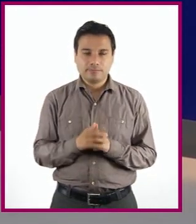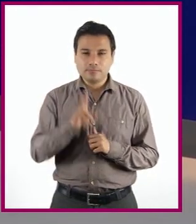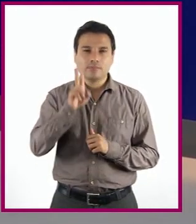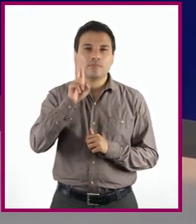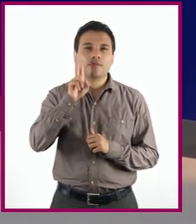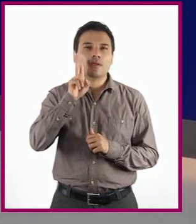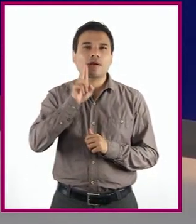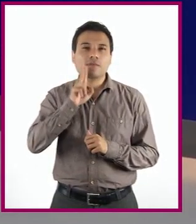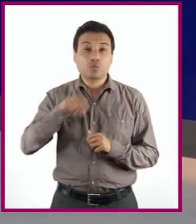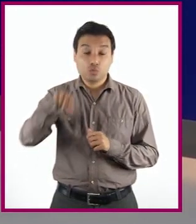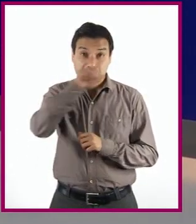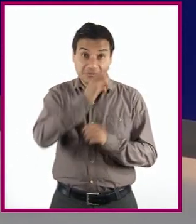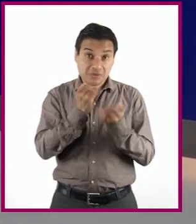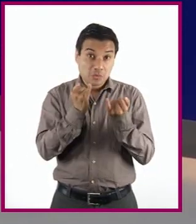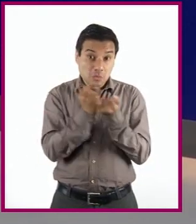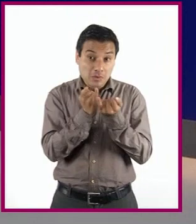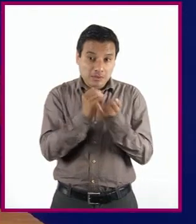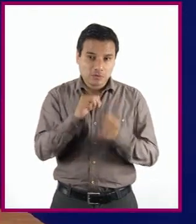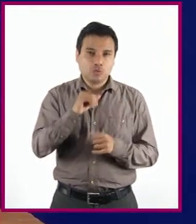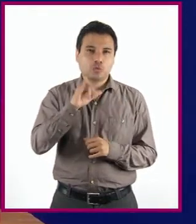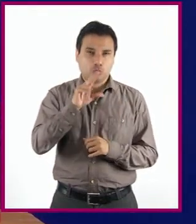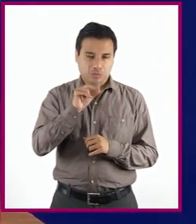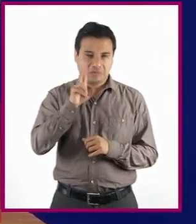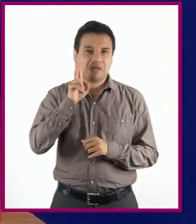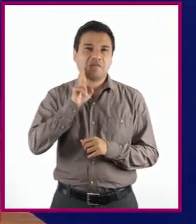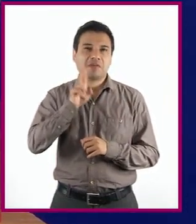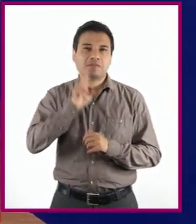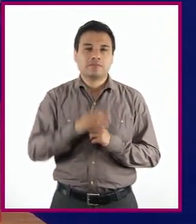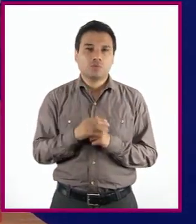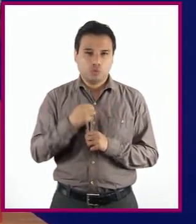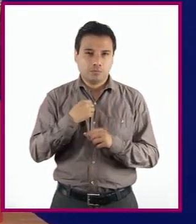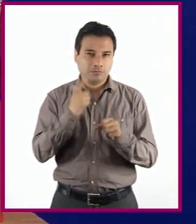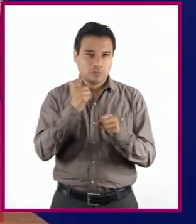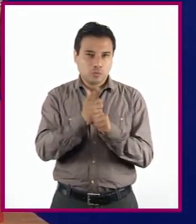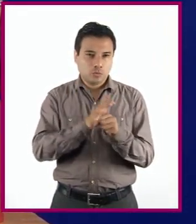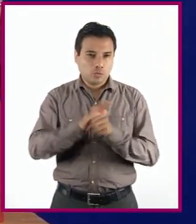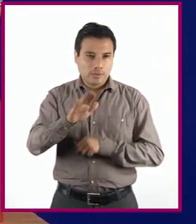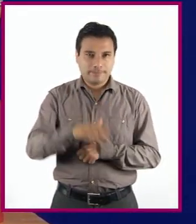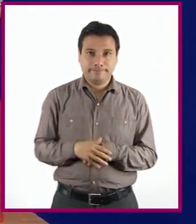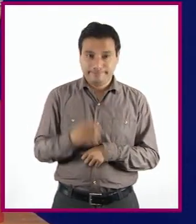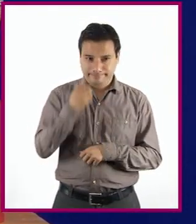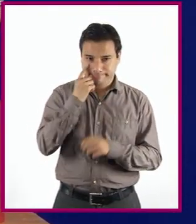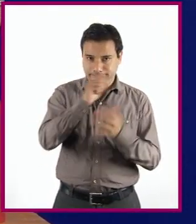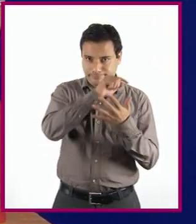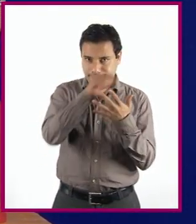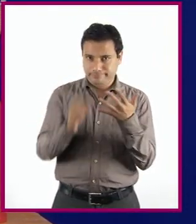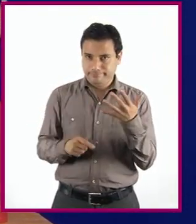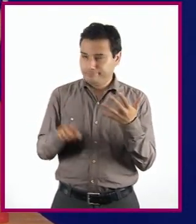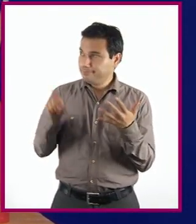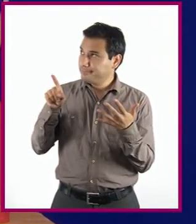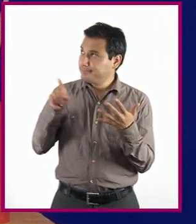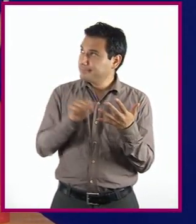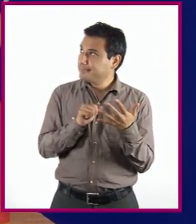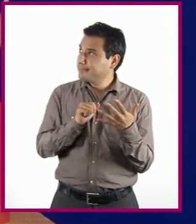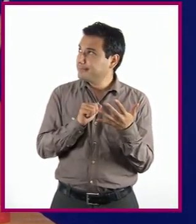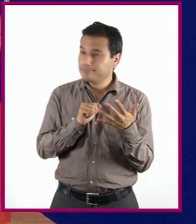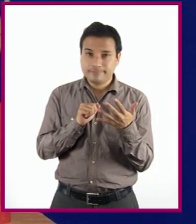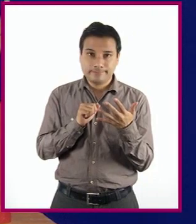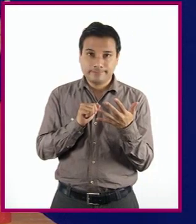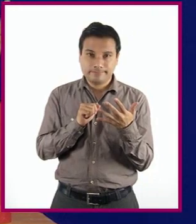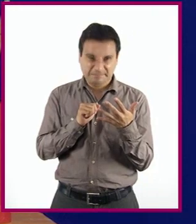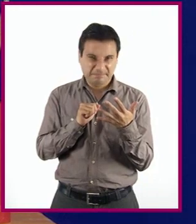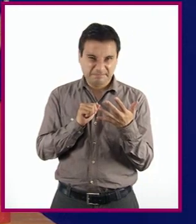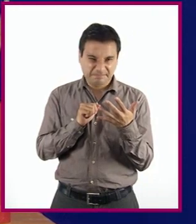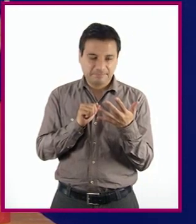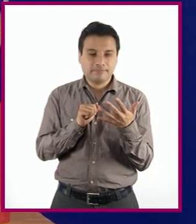resultados de los alumnos en casa. Los que identifiqué fueron, finalmente, primero, a la vez, al